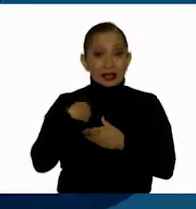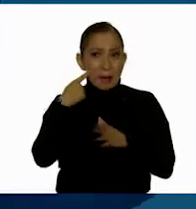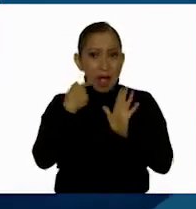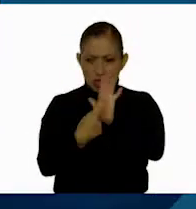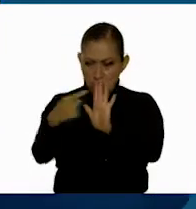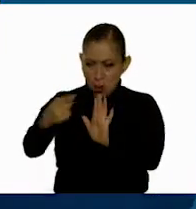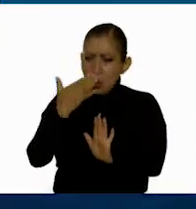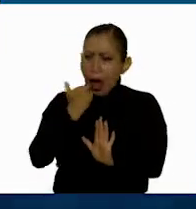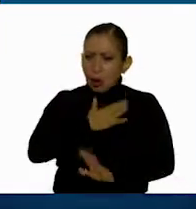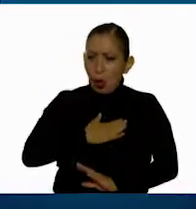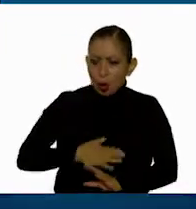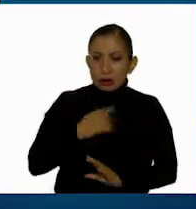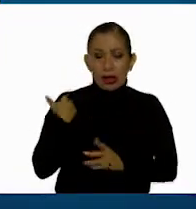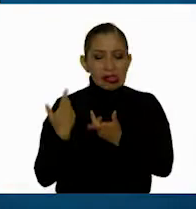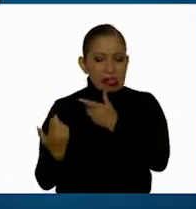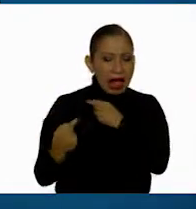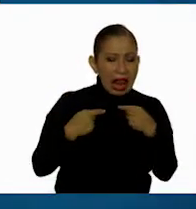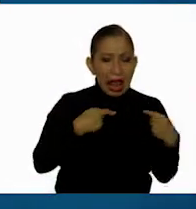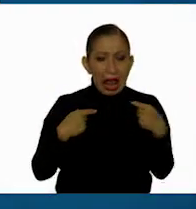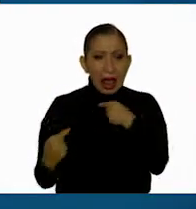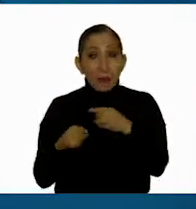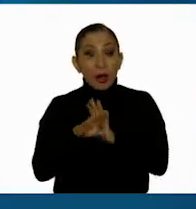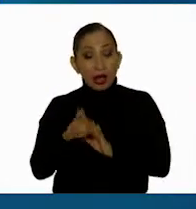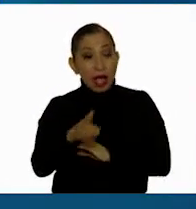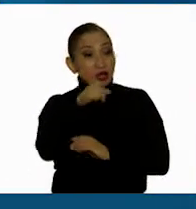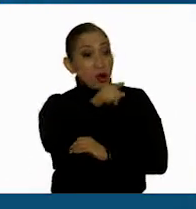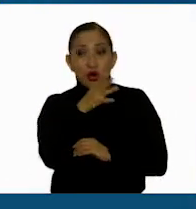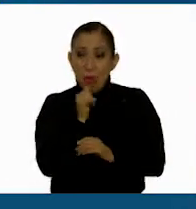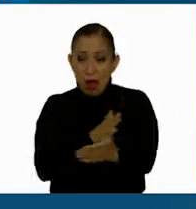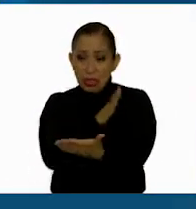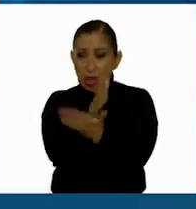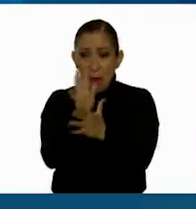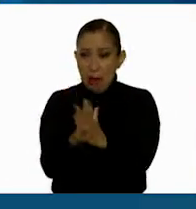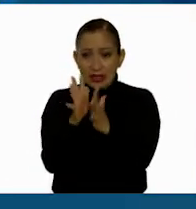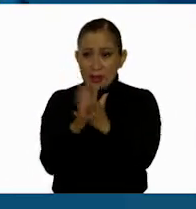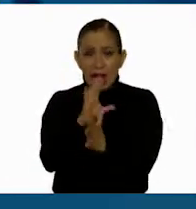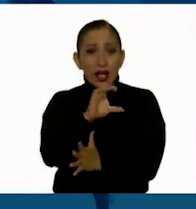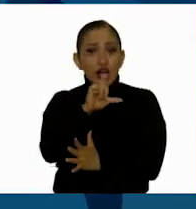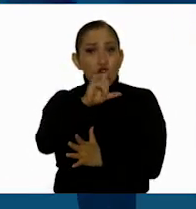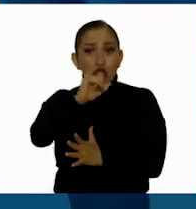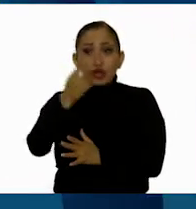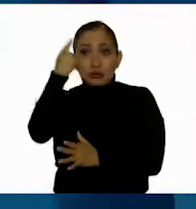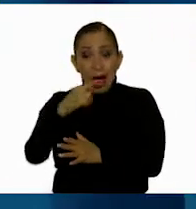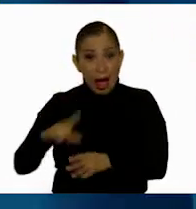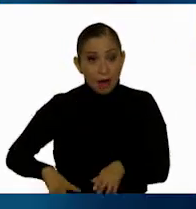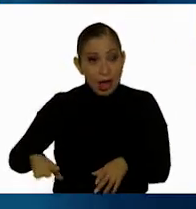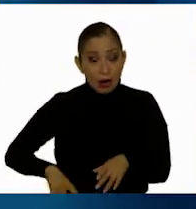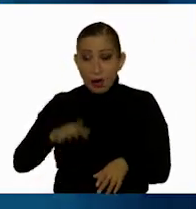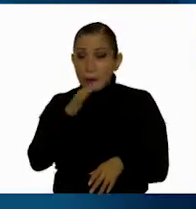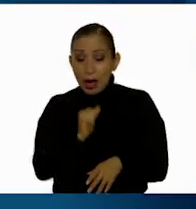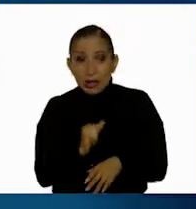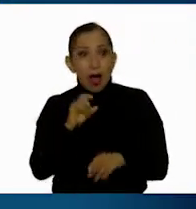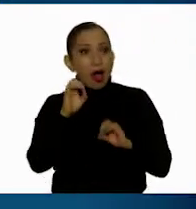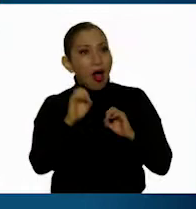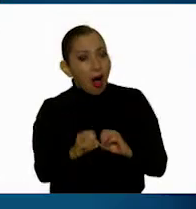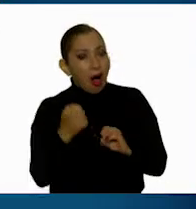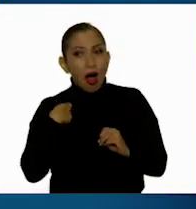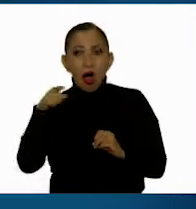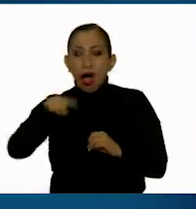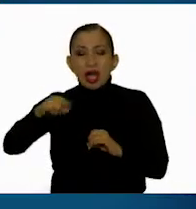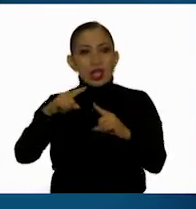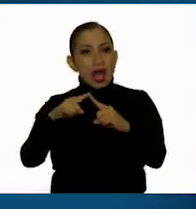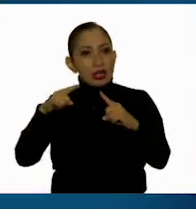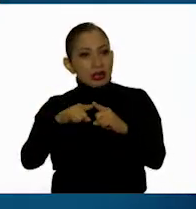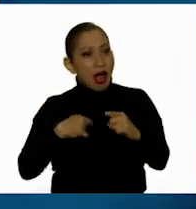injusticias que se padecen, como la restringida participación de los criollos en los puestos públicos, la acotada influencia de la